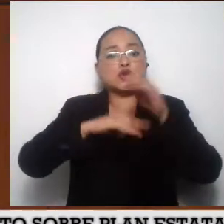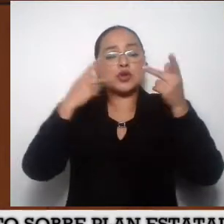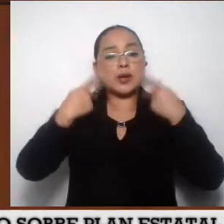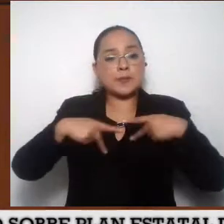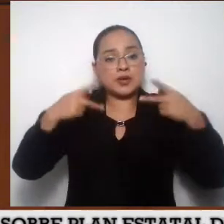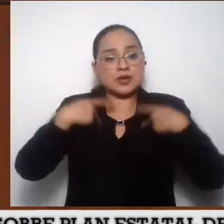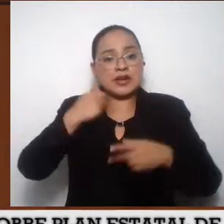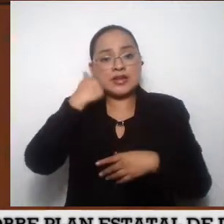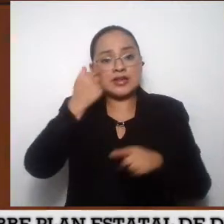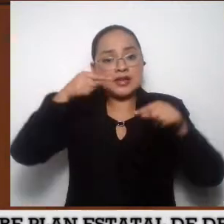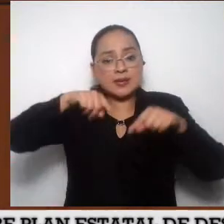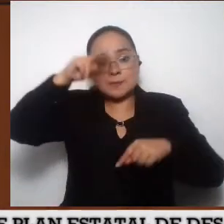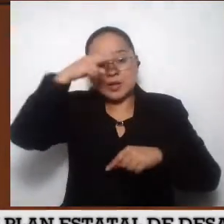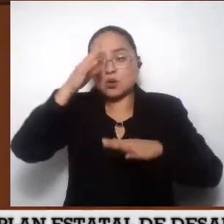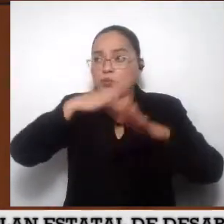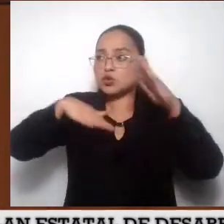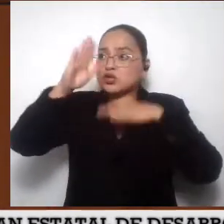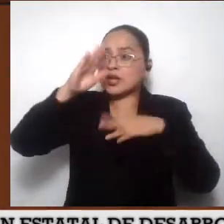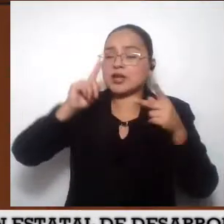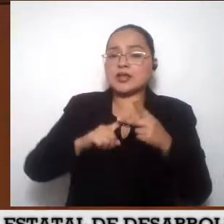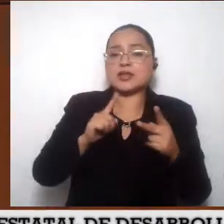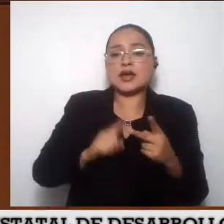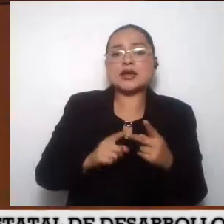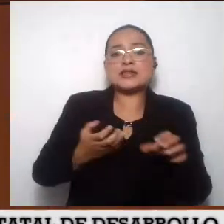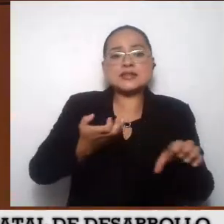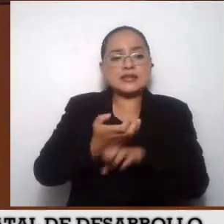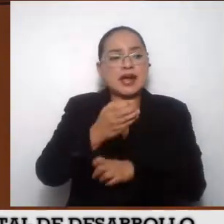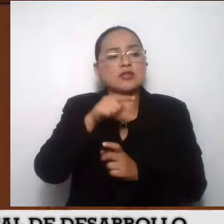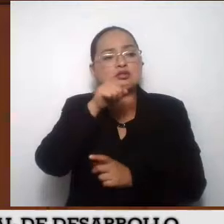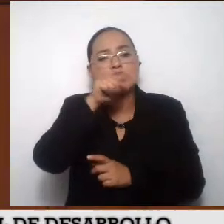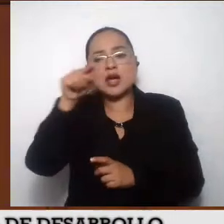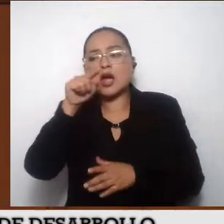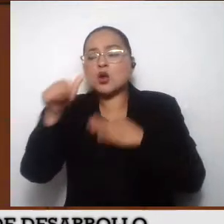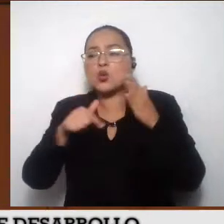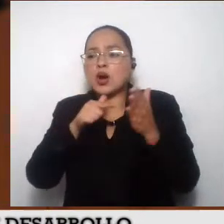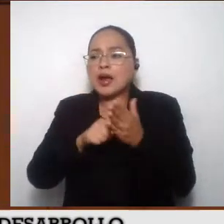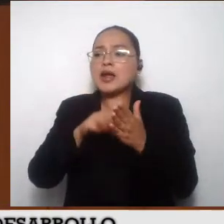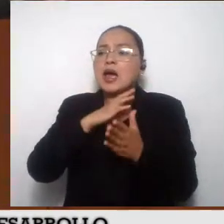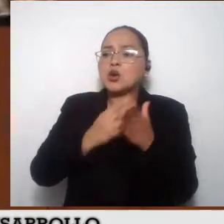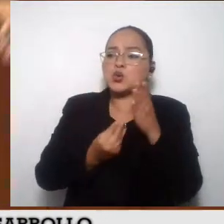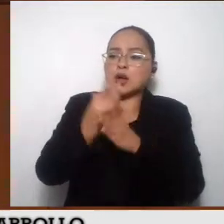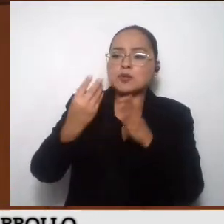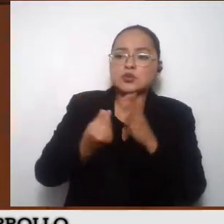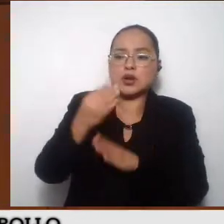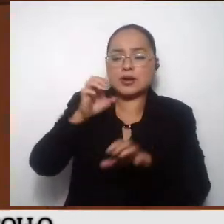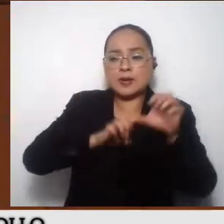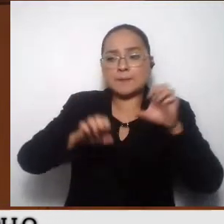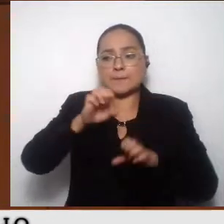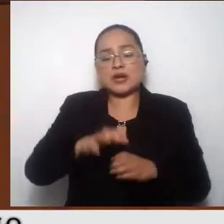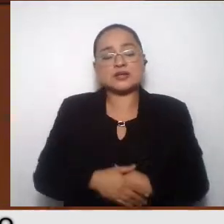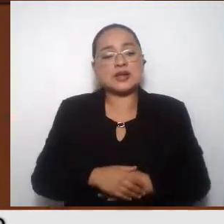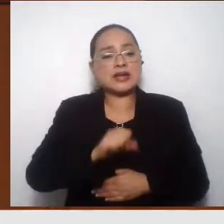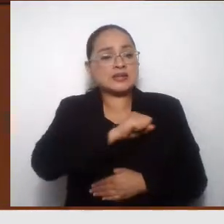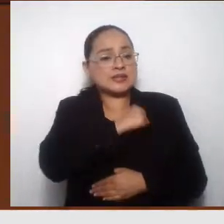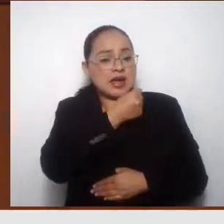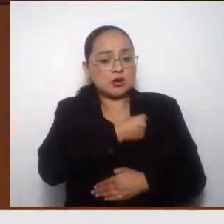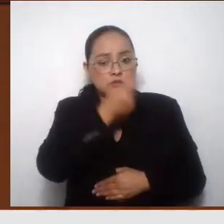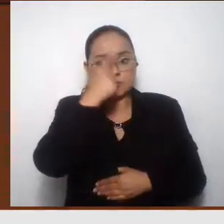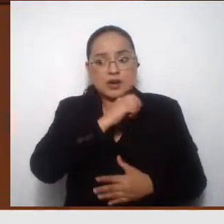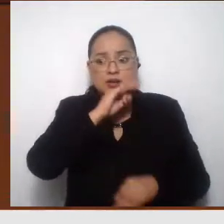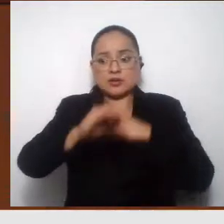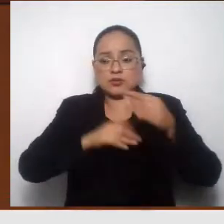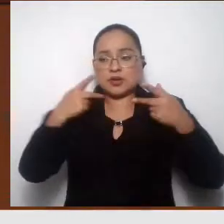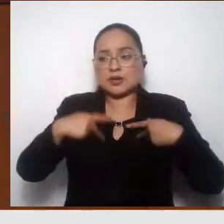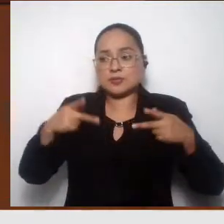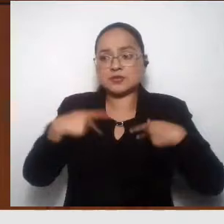prospere, que nuestras regiones tengan nuevos y mejores sectores productivos, que llegue la salud a todos, que las oportunidades para los